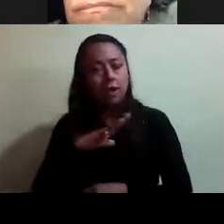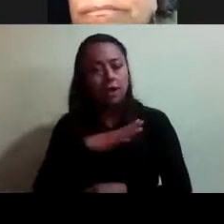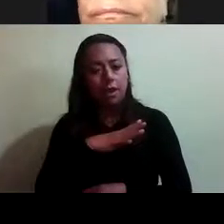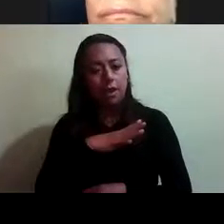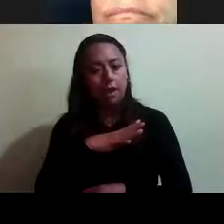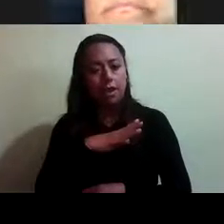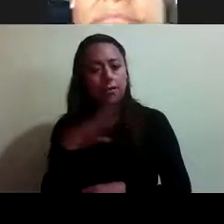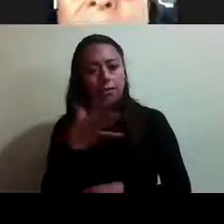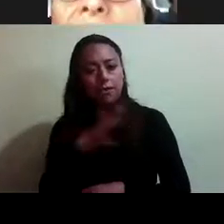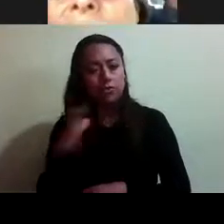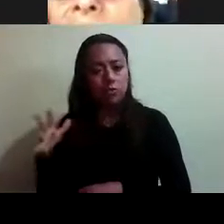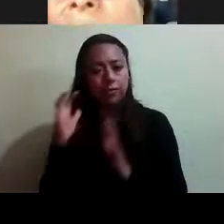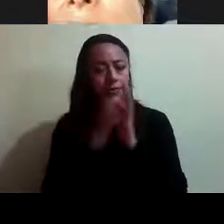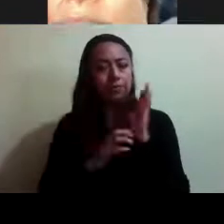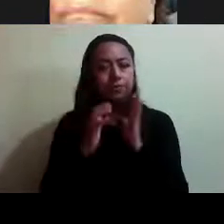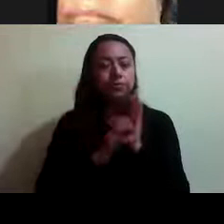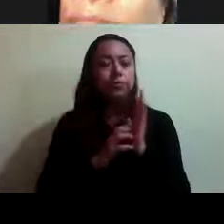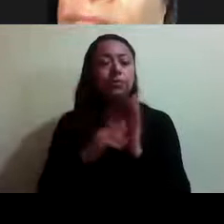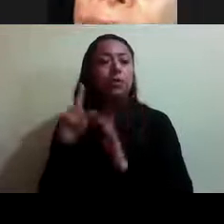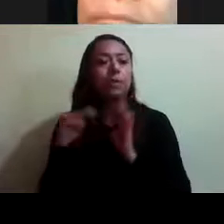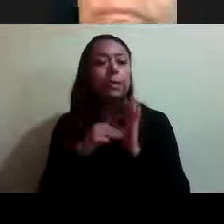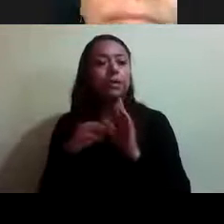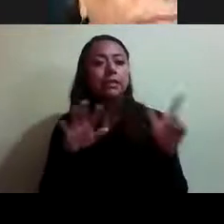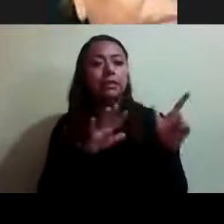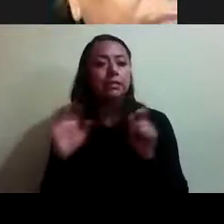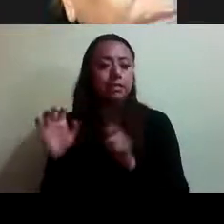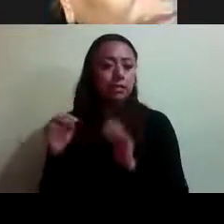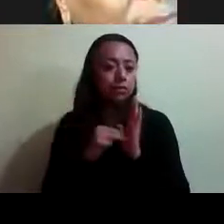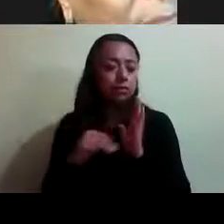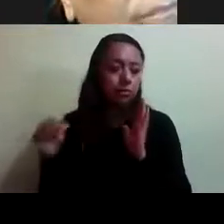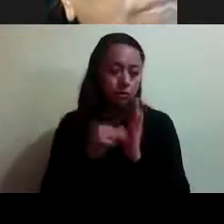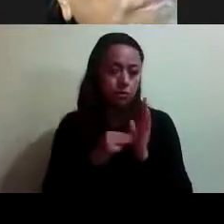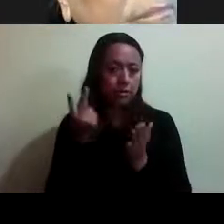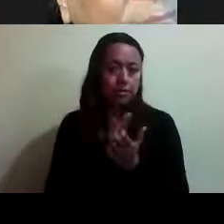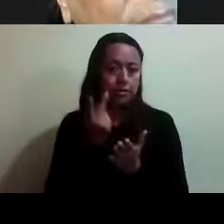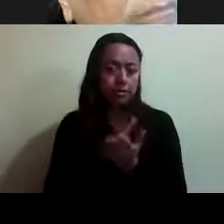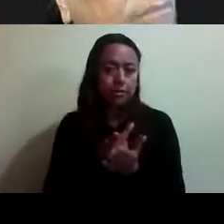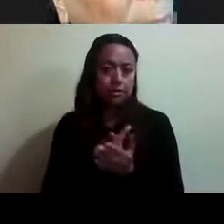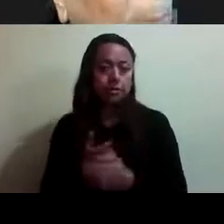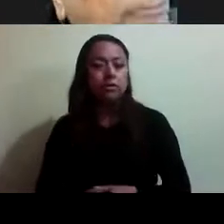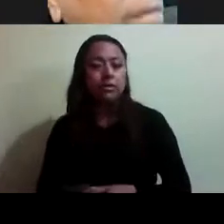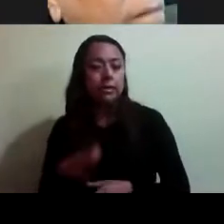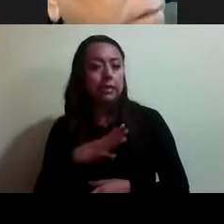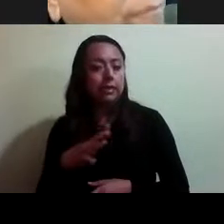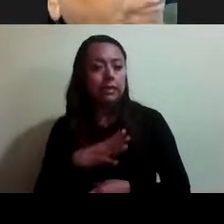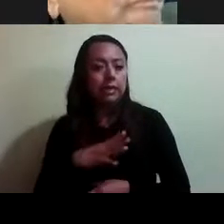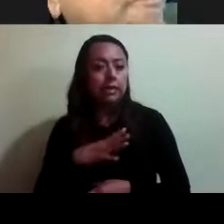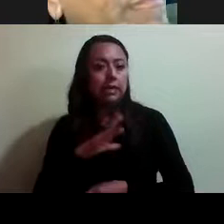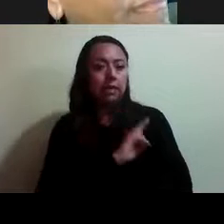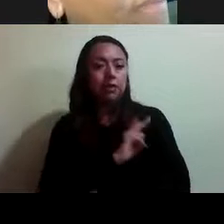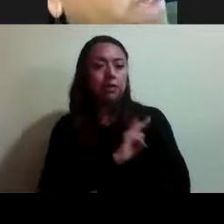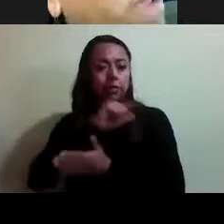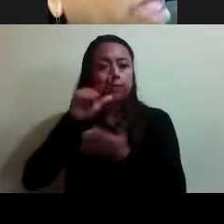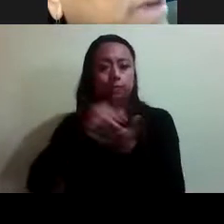como ahorro más de 1.700 millones de pesos que el Poder Legislativo de la Ciudad